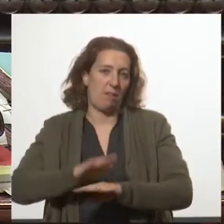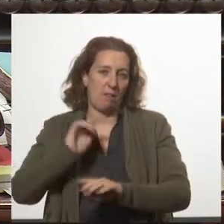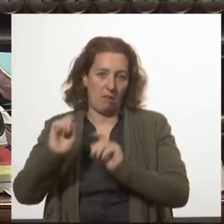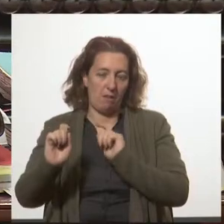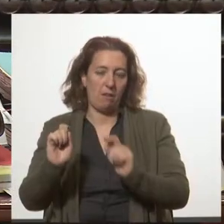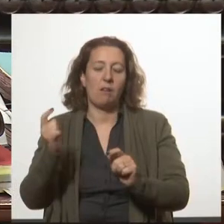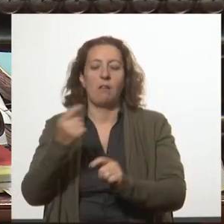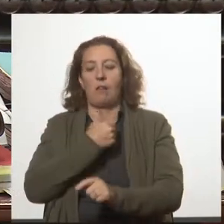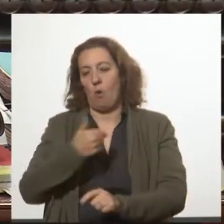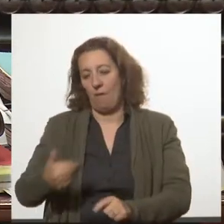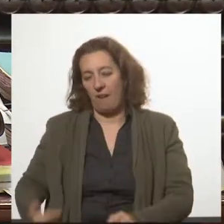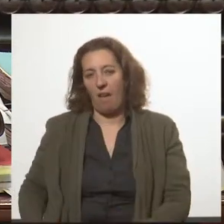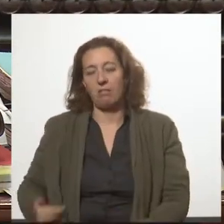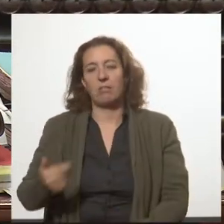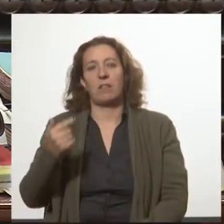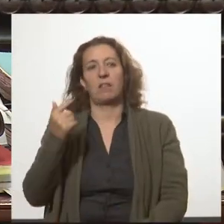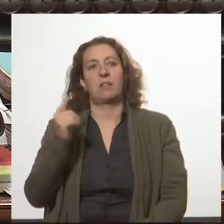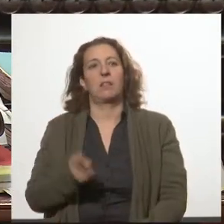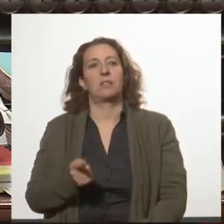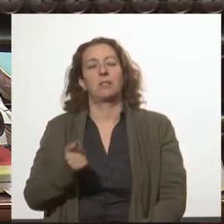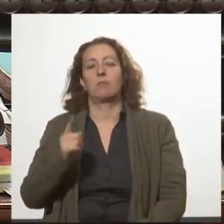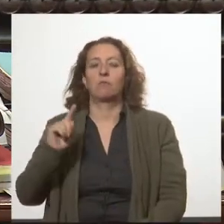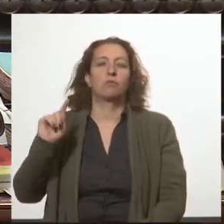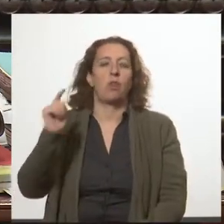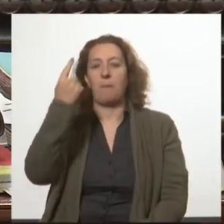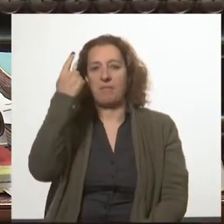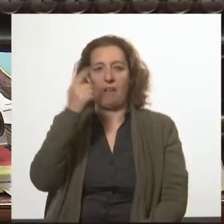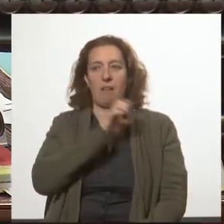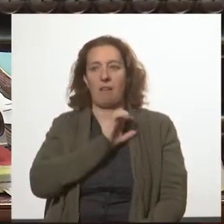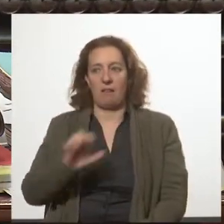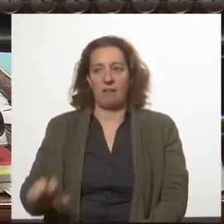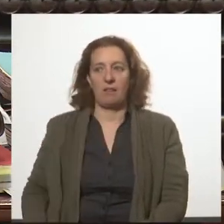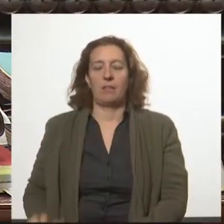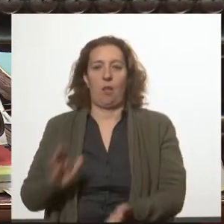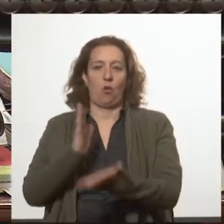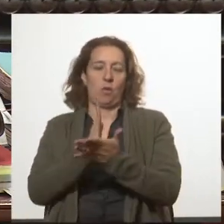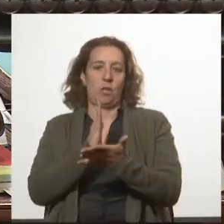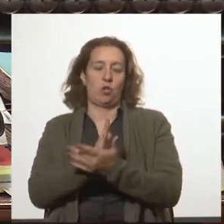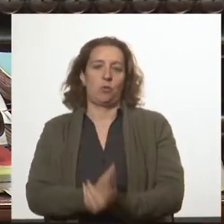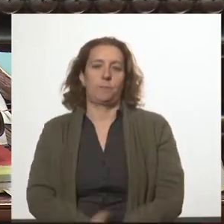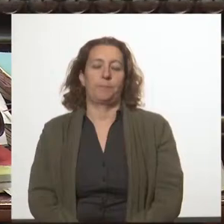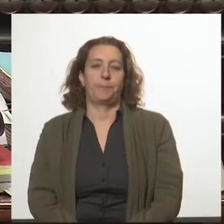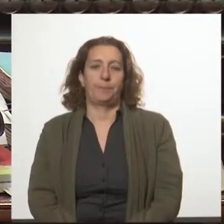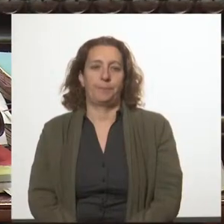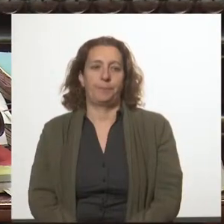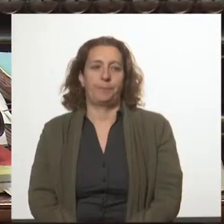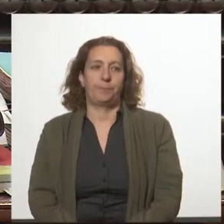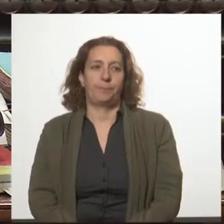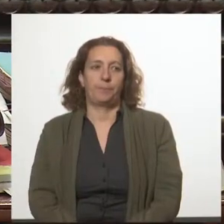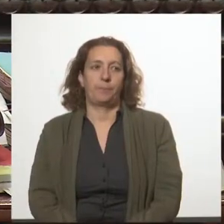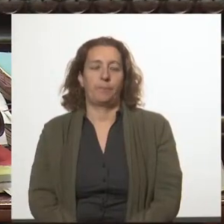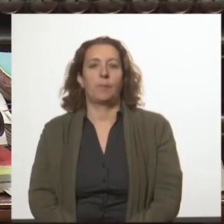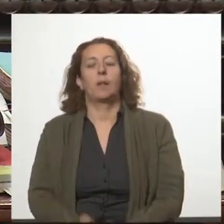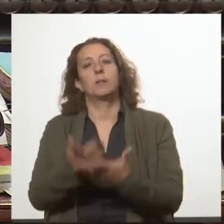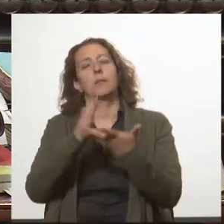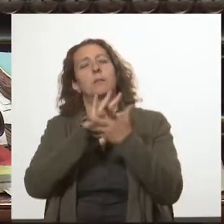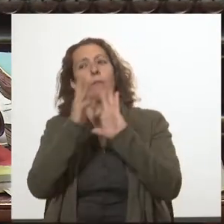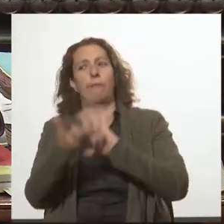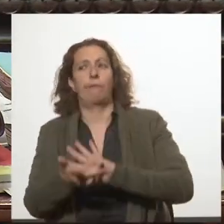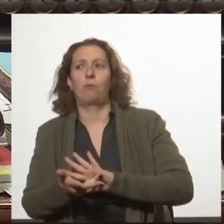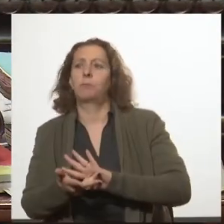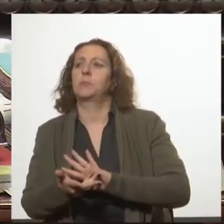del gobernante es un pilar del estado de derecho de manera que no podemos